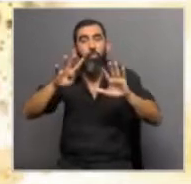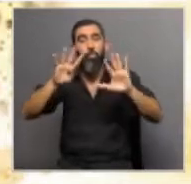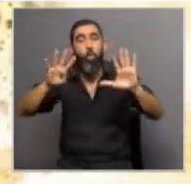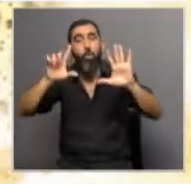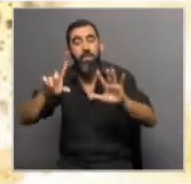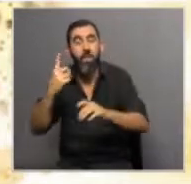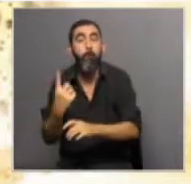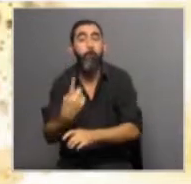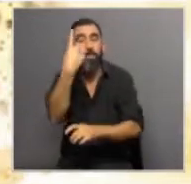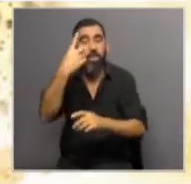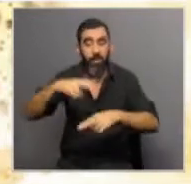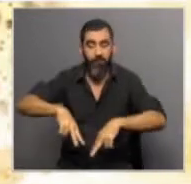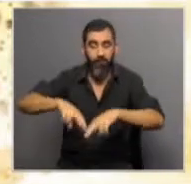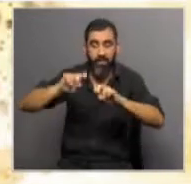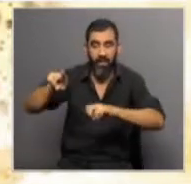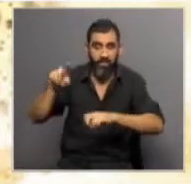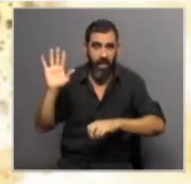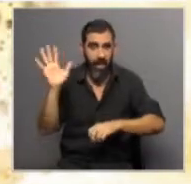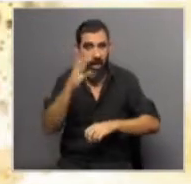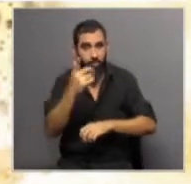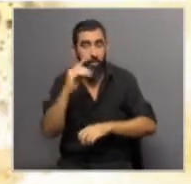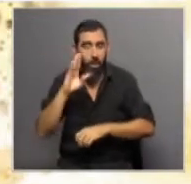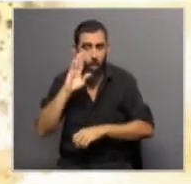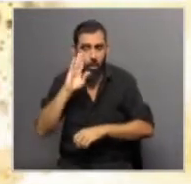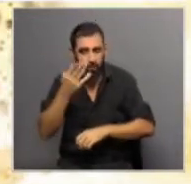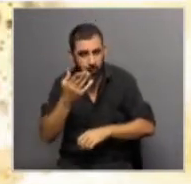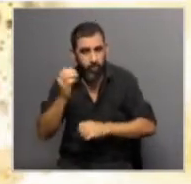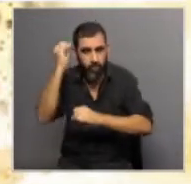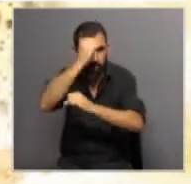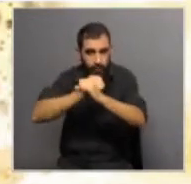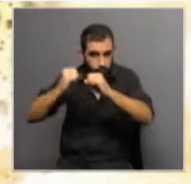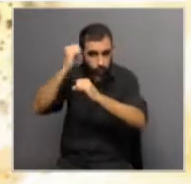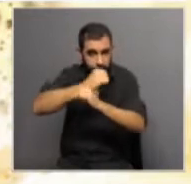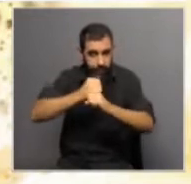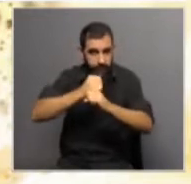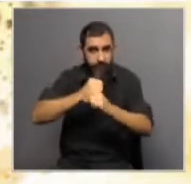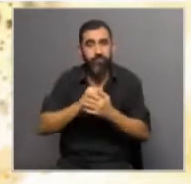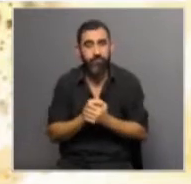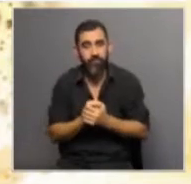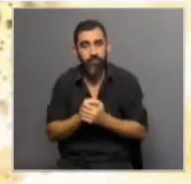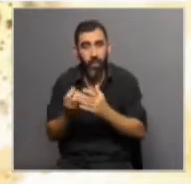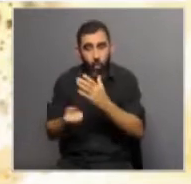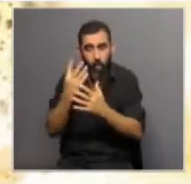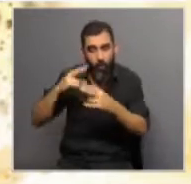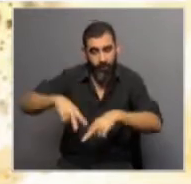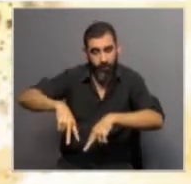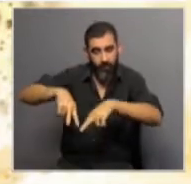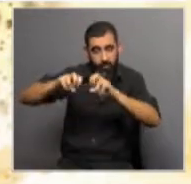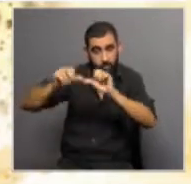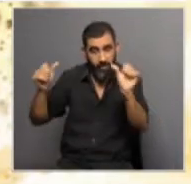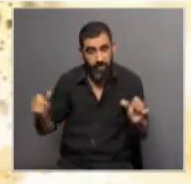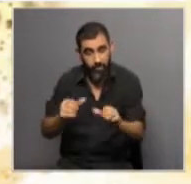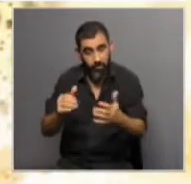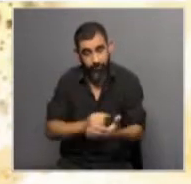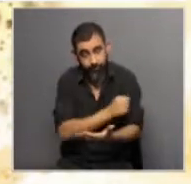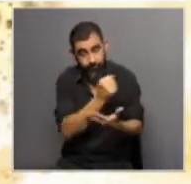estudió las arueras en Uruguay. Pero claro, el conocimiento, la tecnología, los nuevos estudios que se han hecho desde